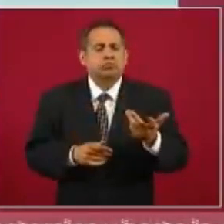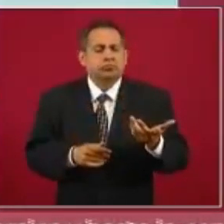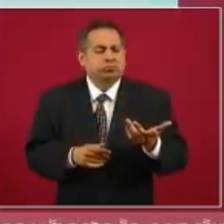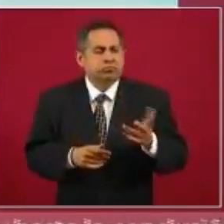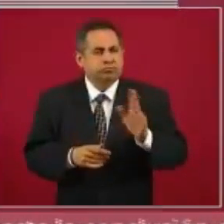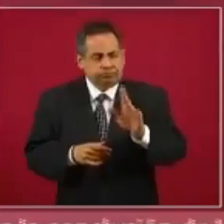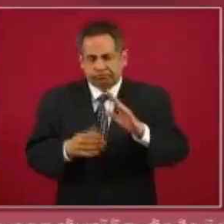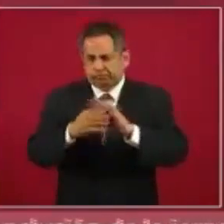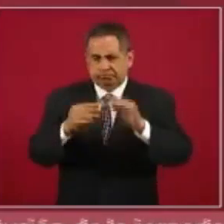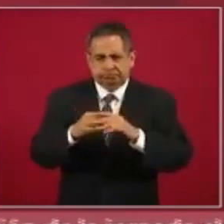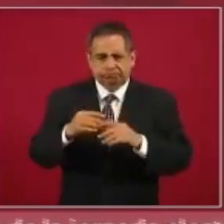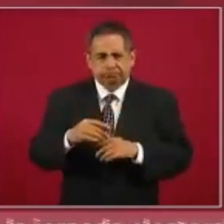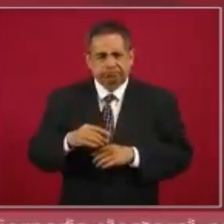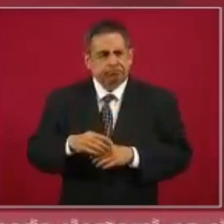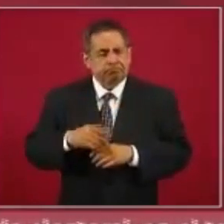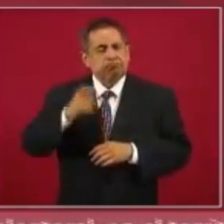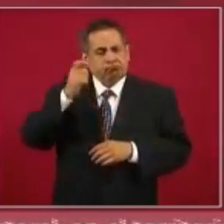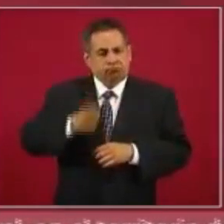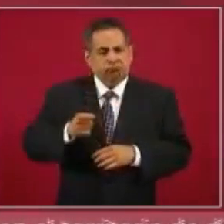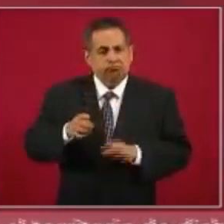a ver la ceremonia